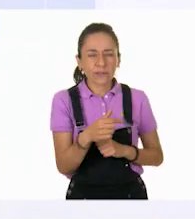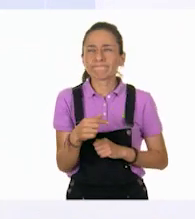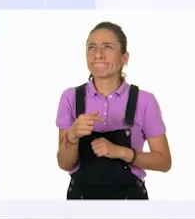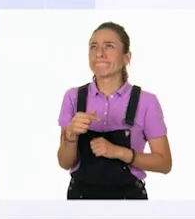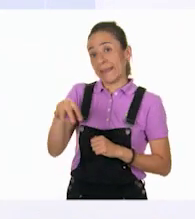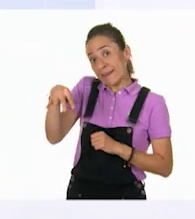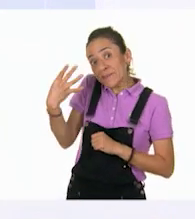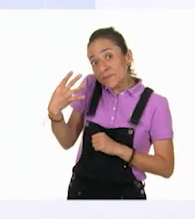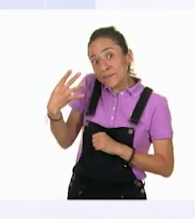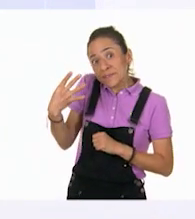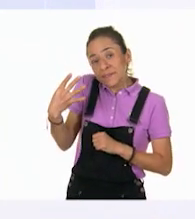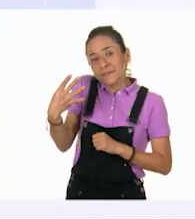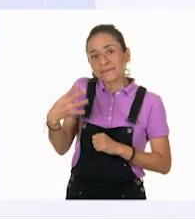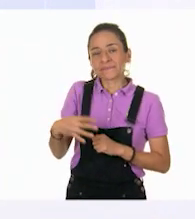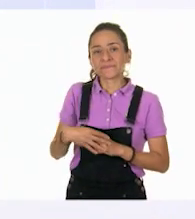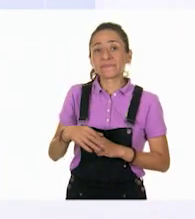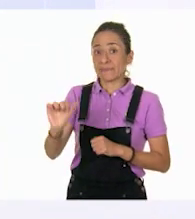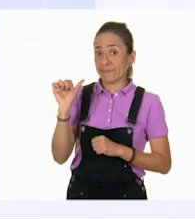14,